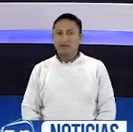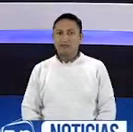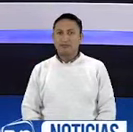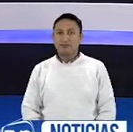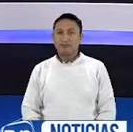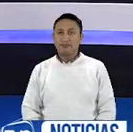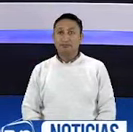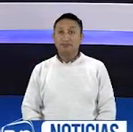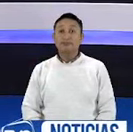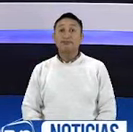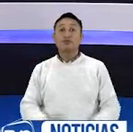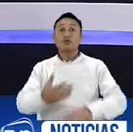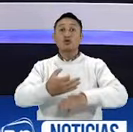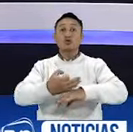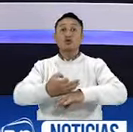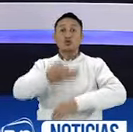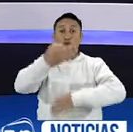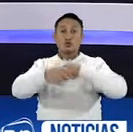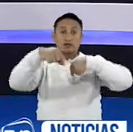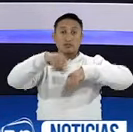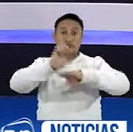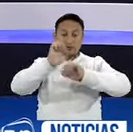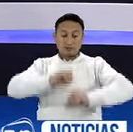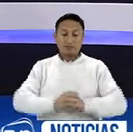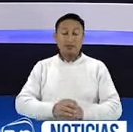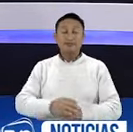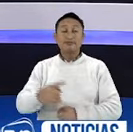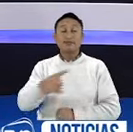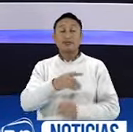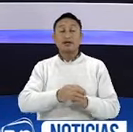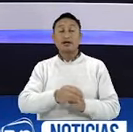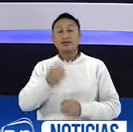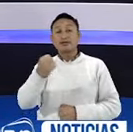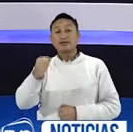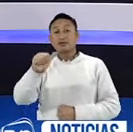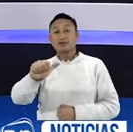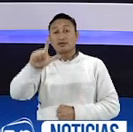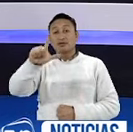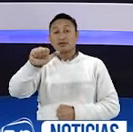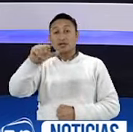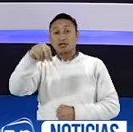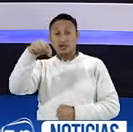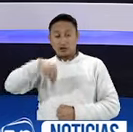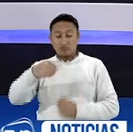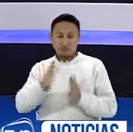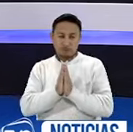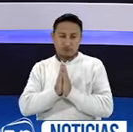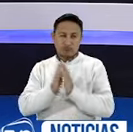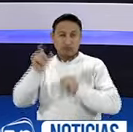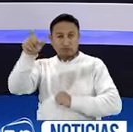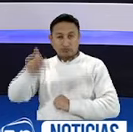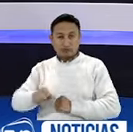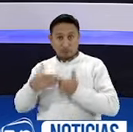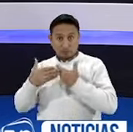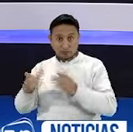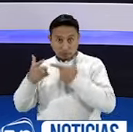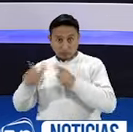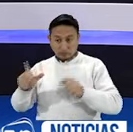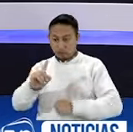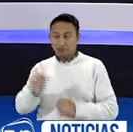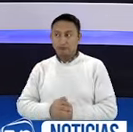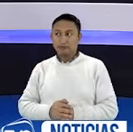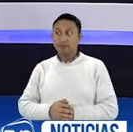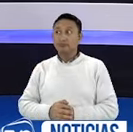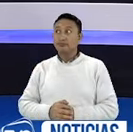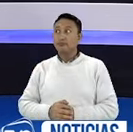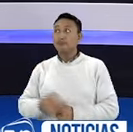El pedido de la justicia ecuatoriana para que Daniel Salcedo no sea liberado en Panamá fue clave en el proceso de extradición. Salcedo